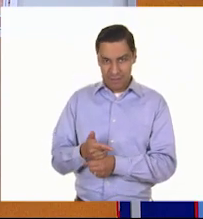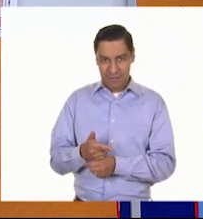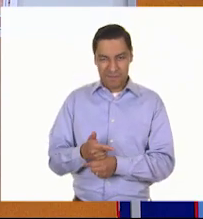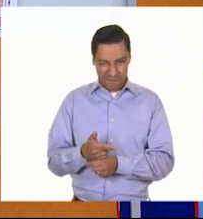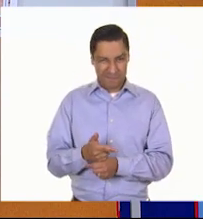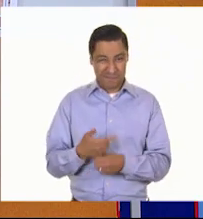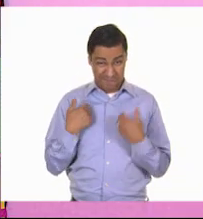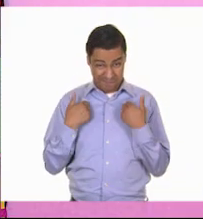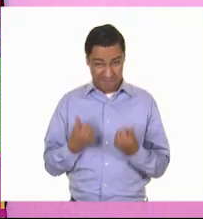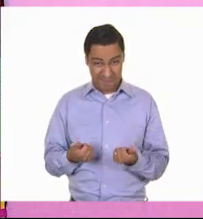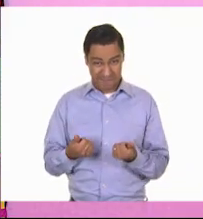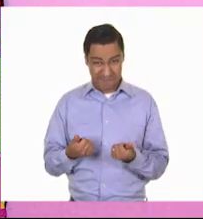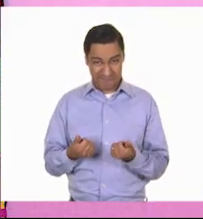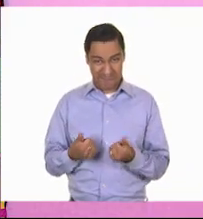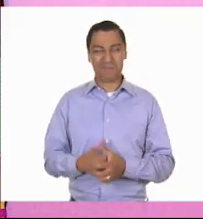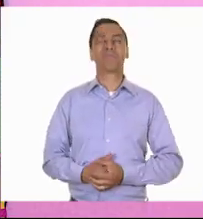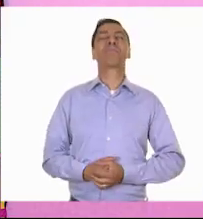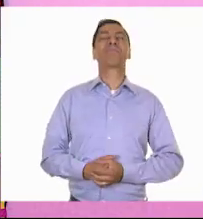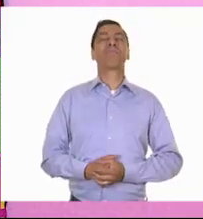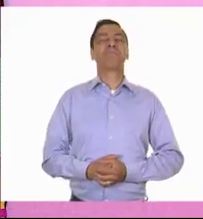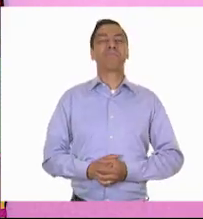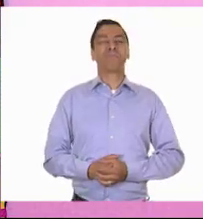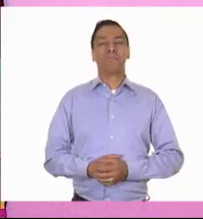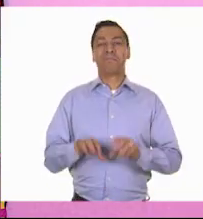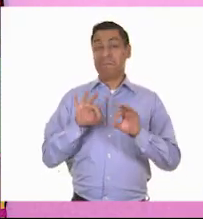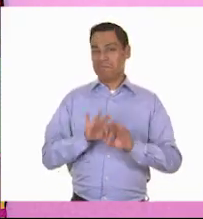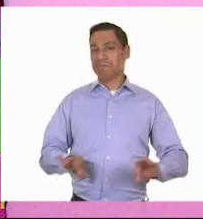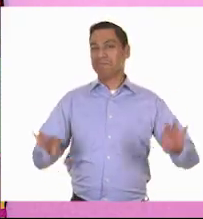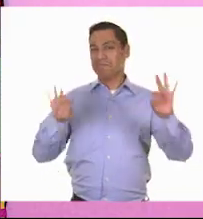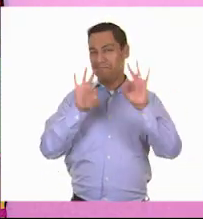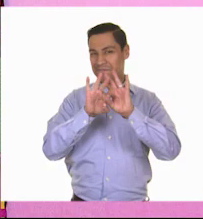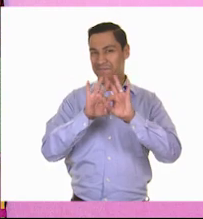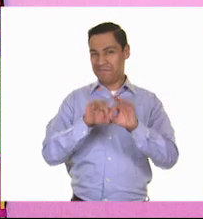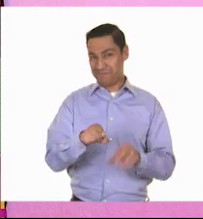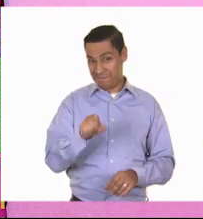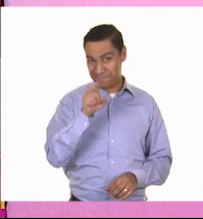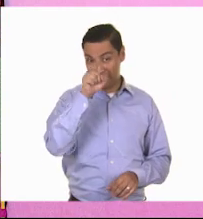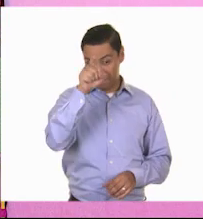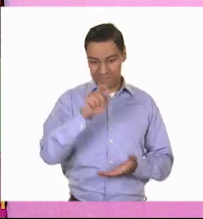resumen. Ah, muy importante, maestro. Sí, allá en casa,